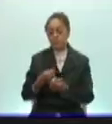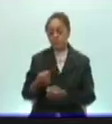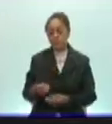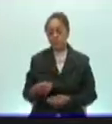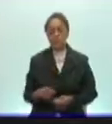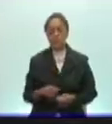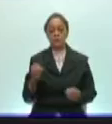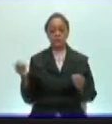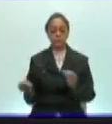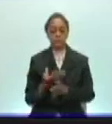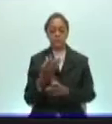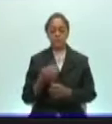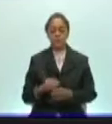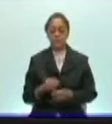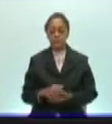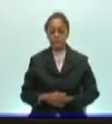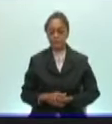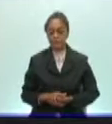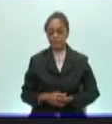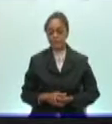y sabotajes.